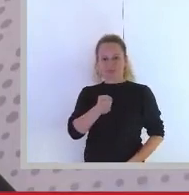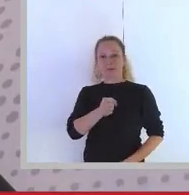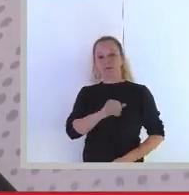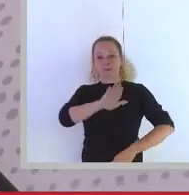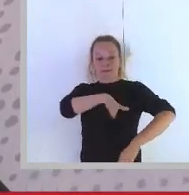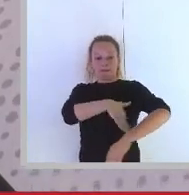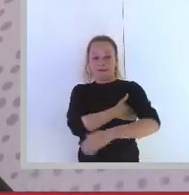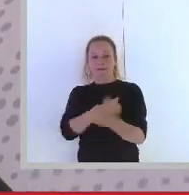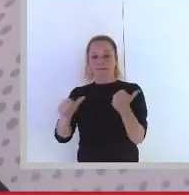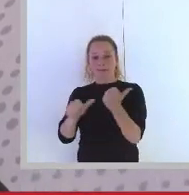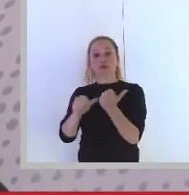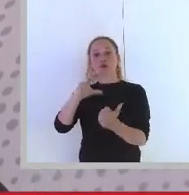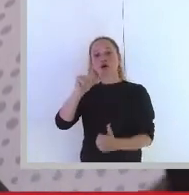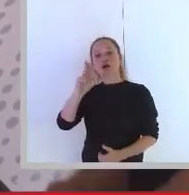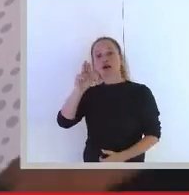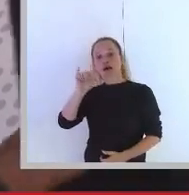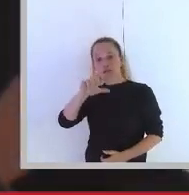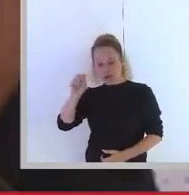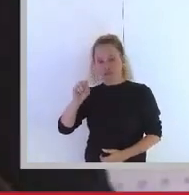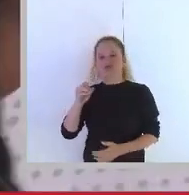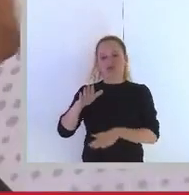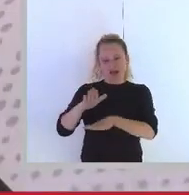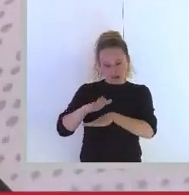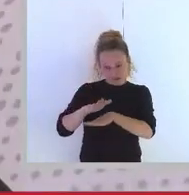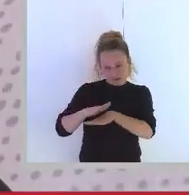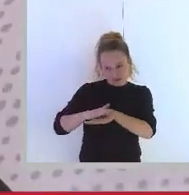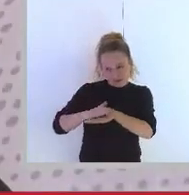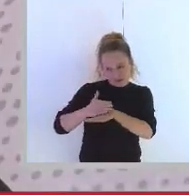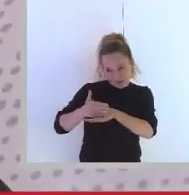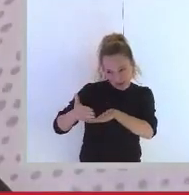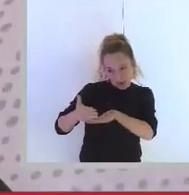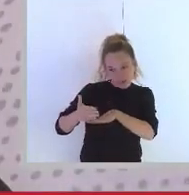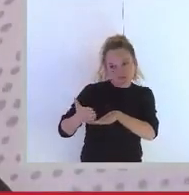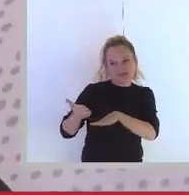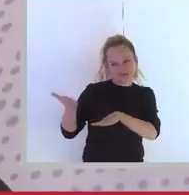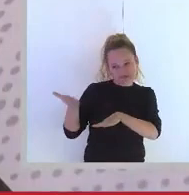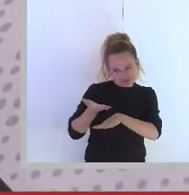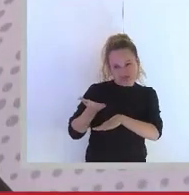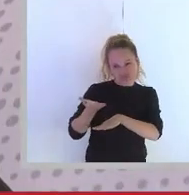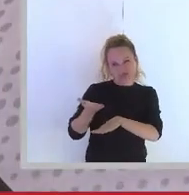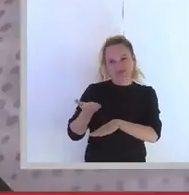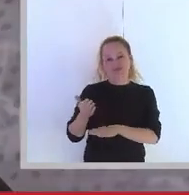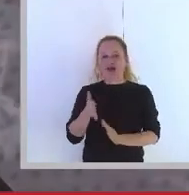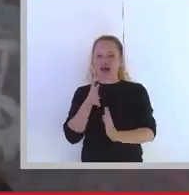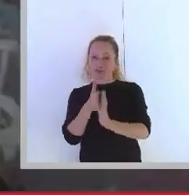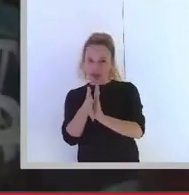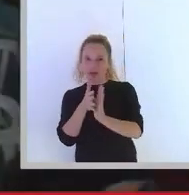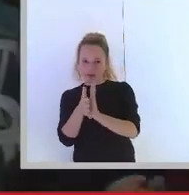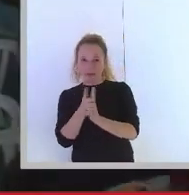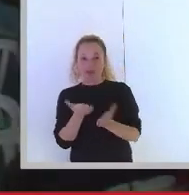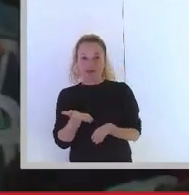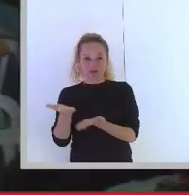Camilo Maña, y ahí los voy a ir llamando para que nos traigan sus pensamientos.